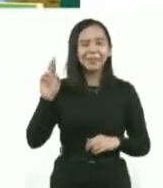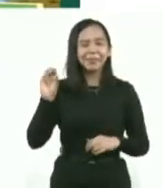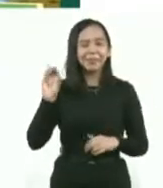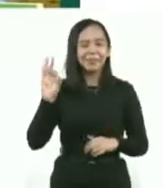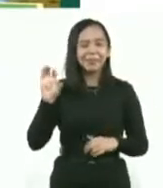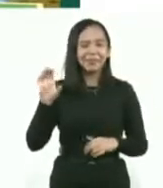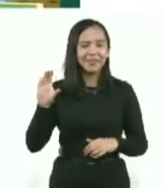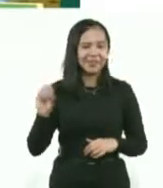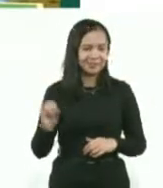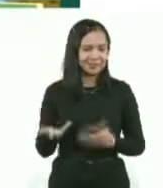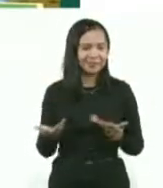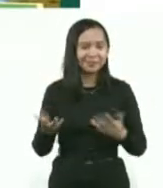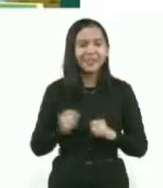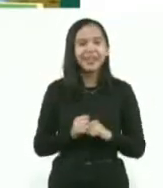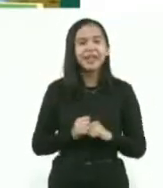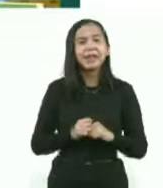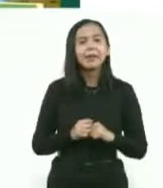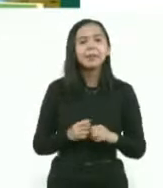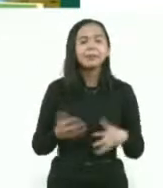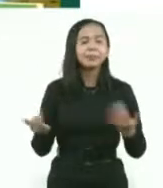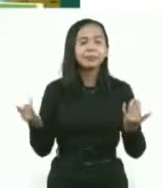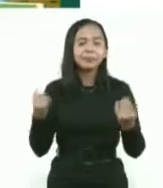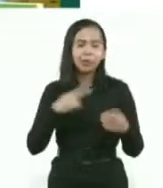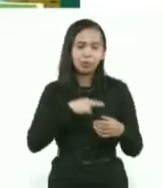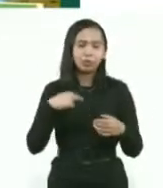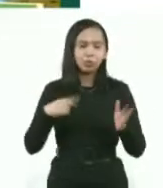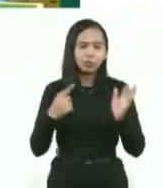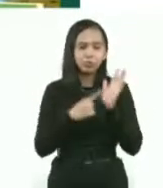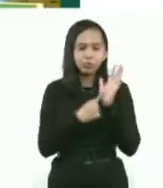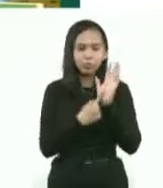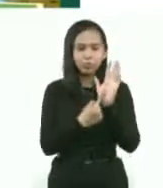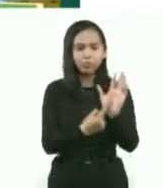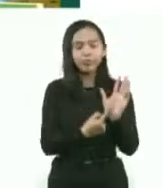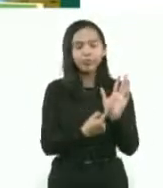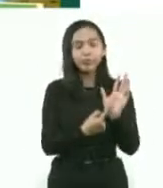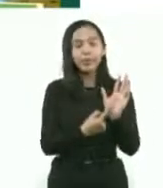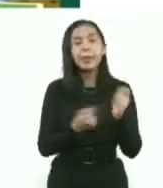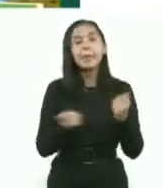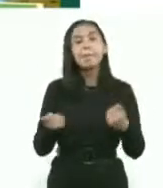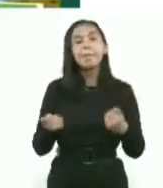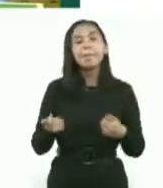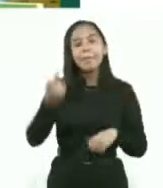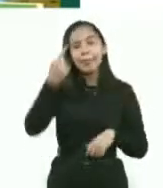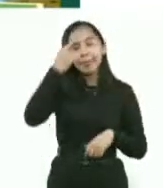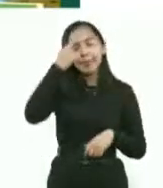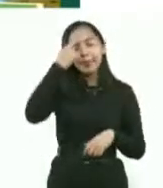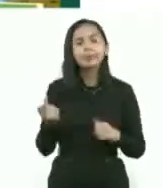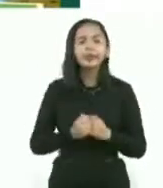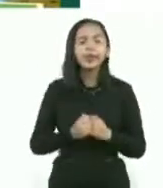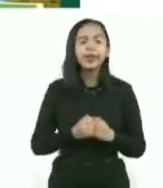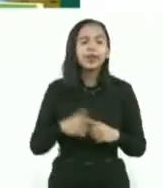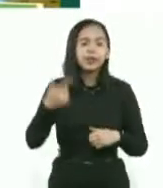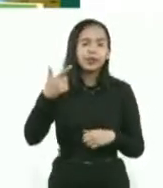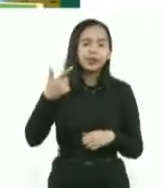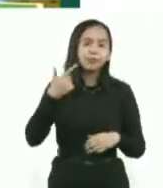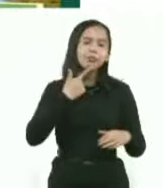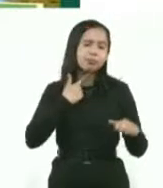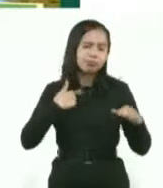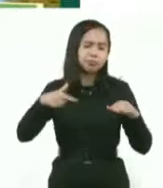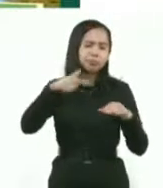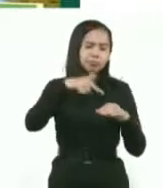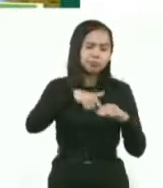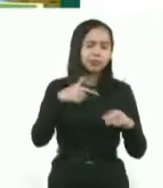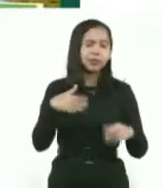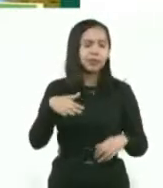Comentando a Profeco para poder mostrar las gasolineras que más